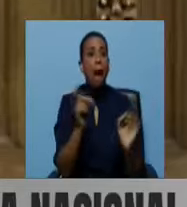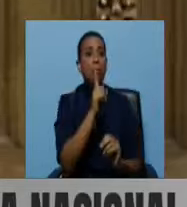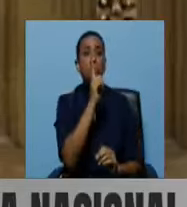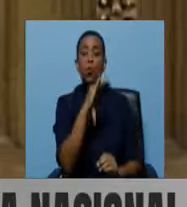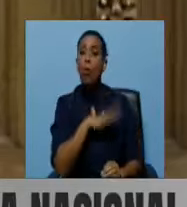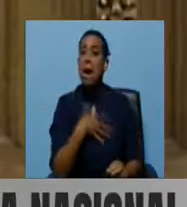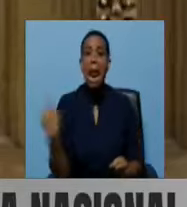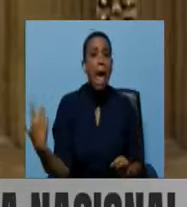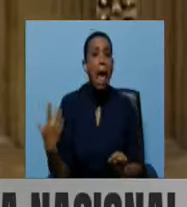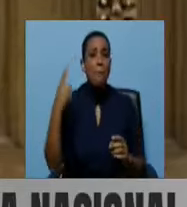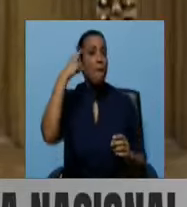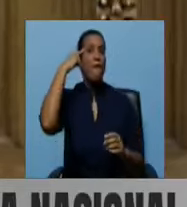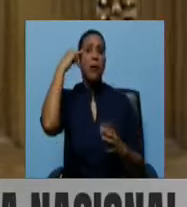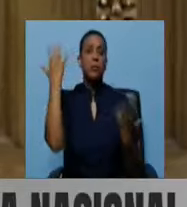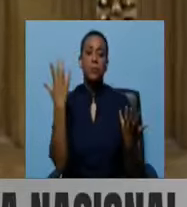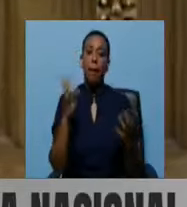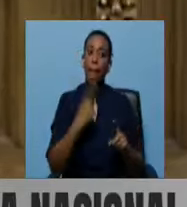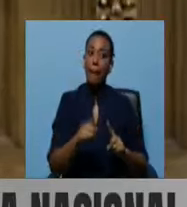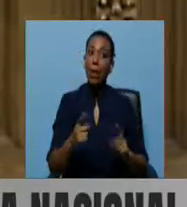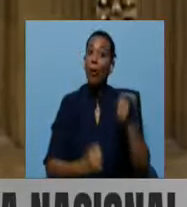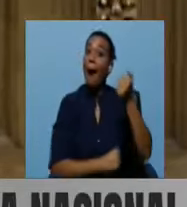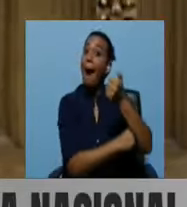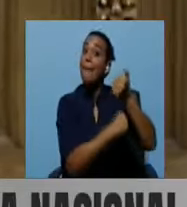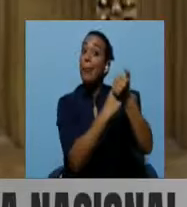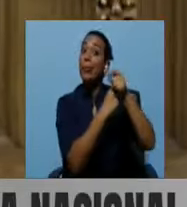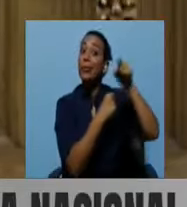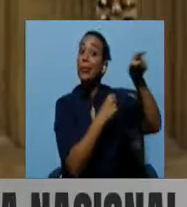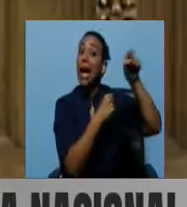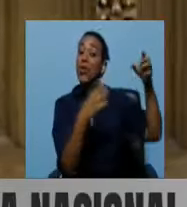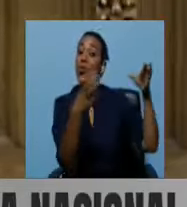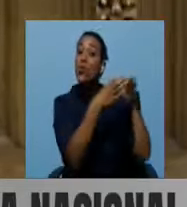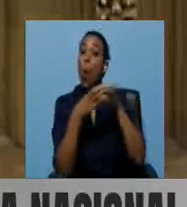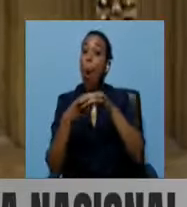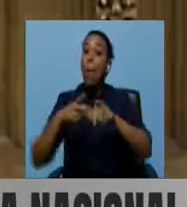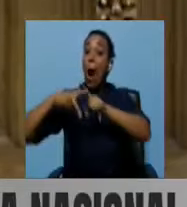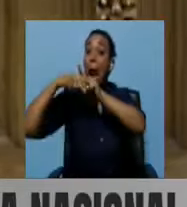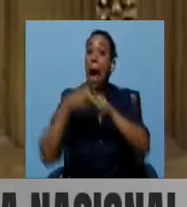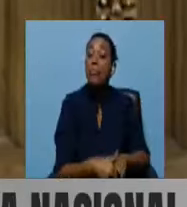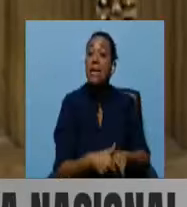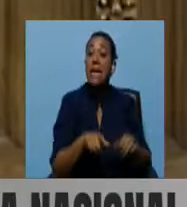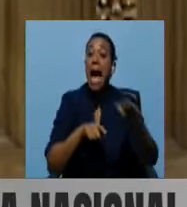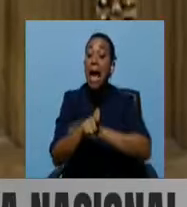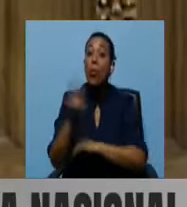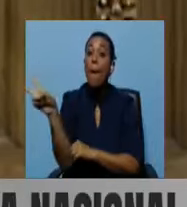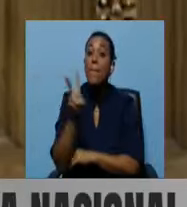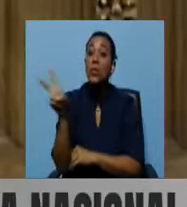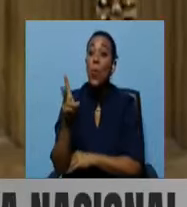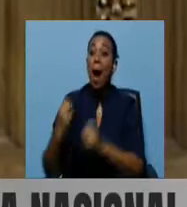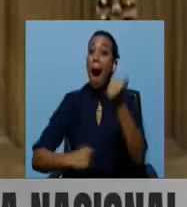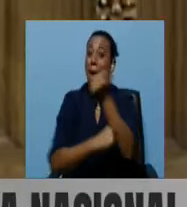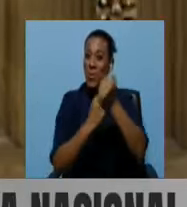no queremos ser fascistas. Sí, bueno, pero están apoyando que un grupo radical armado entre a Venezuela.